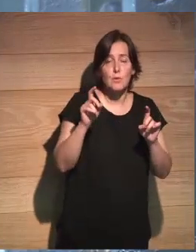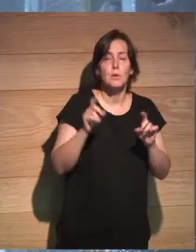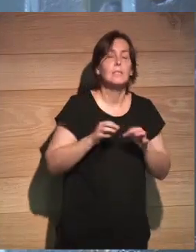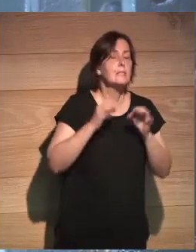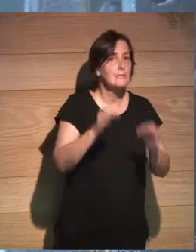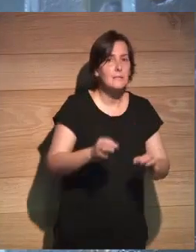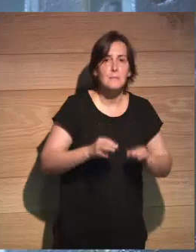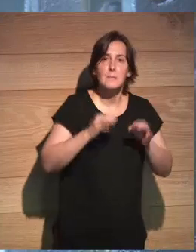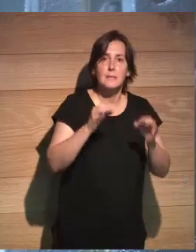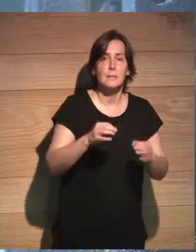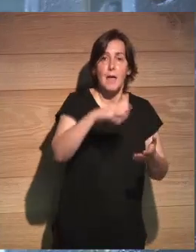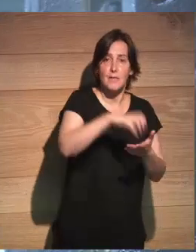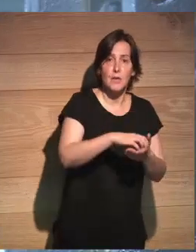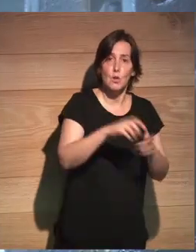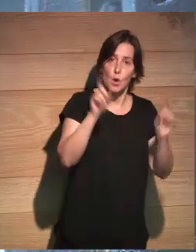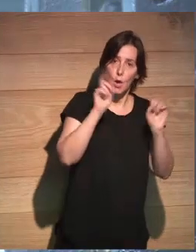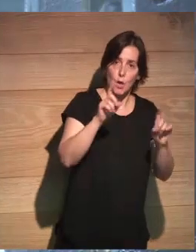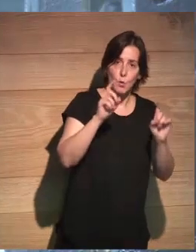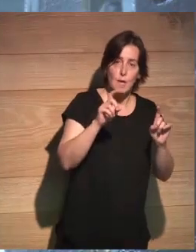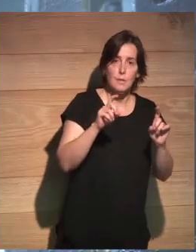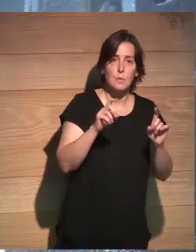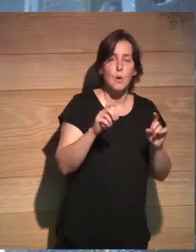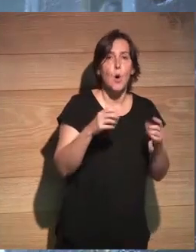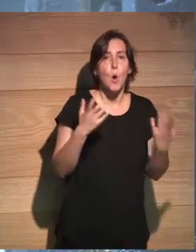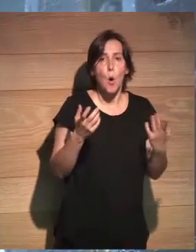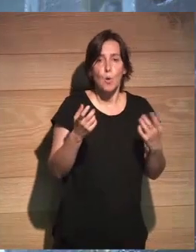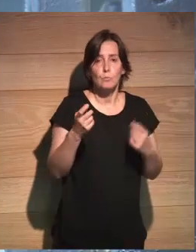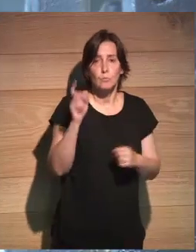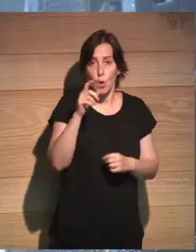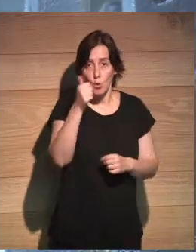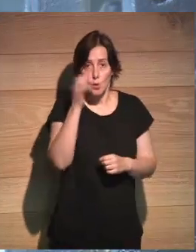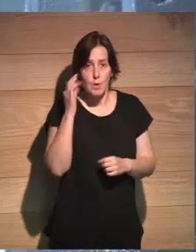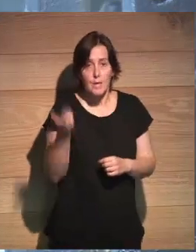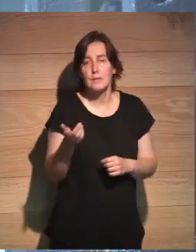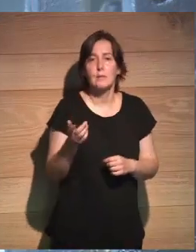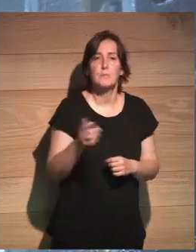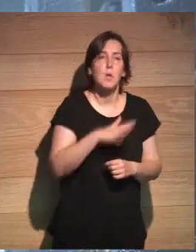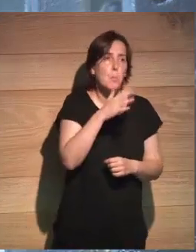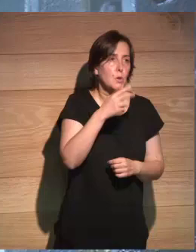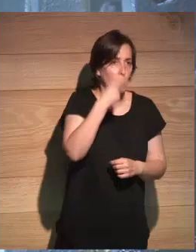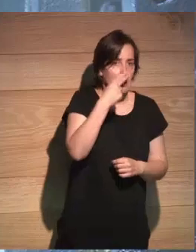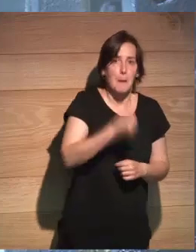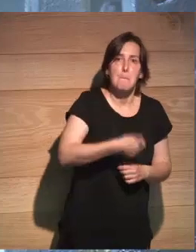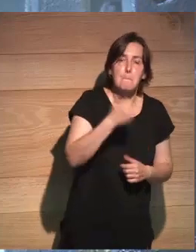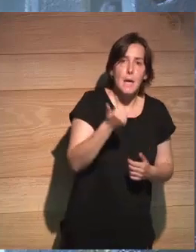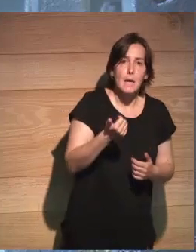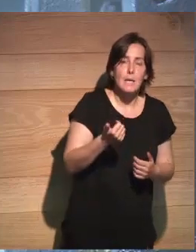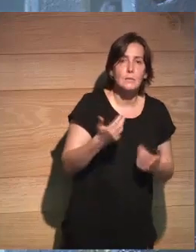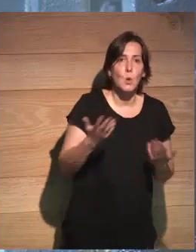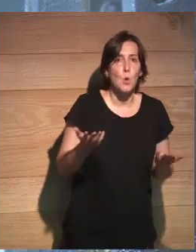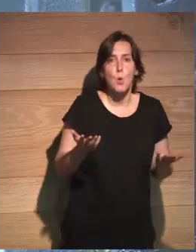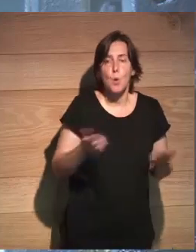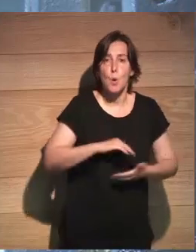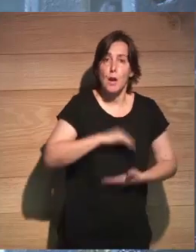hay centros educativos o docentes que por diversidad de motivos, ya sea por mayor interés, por